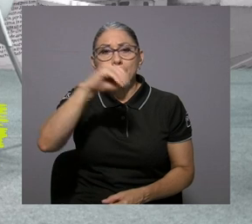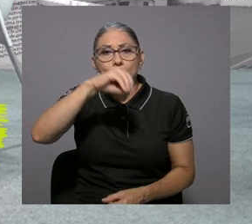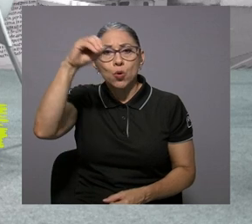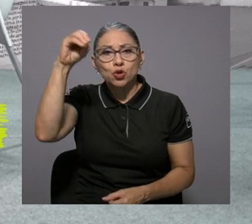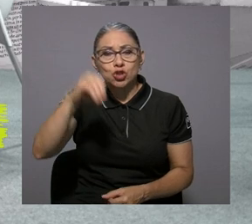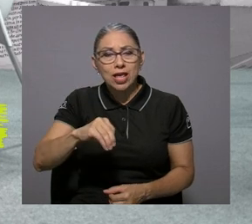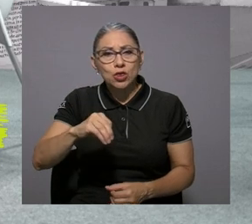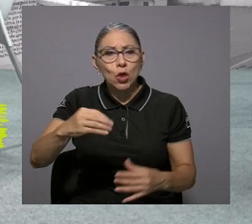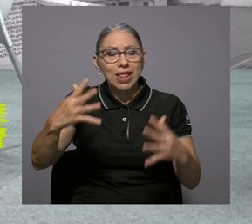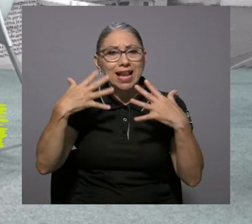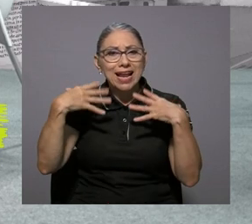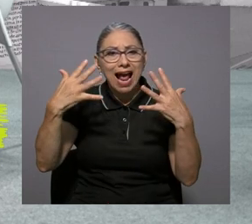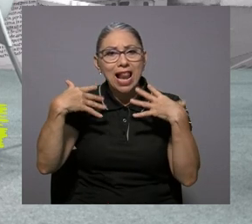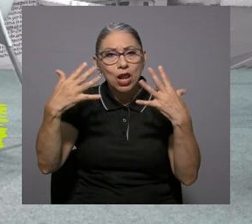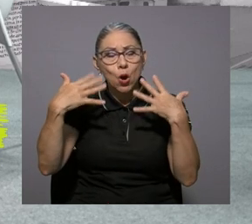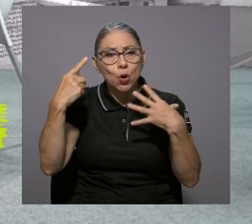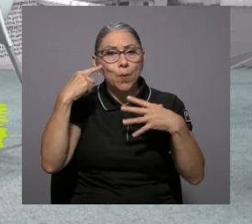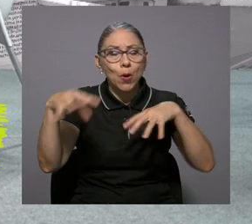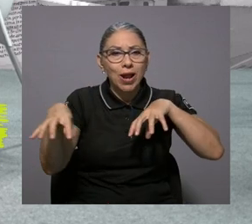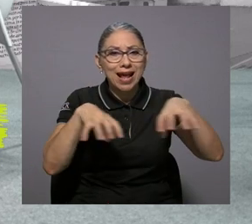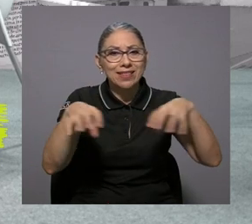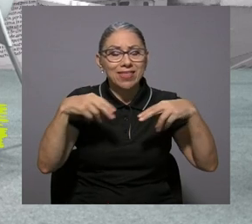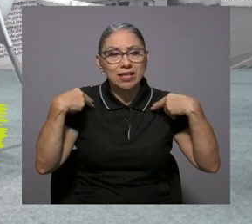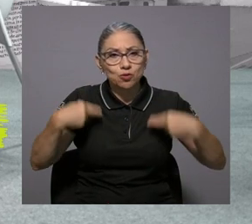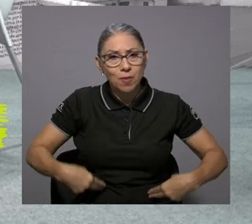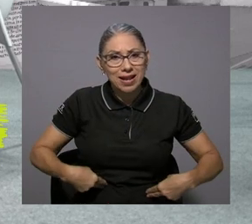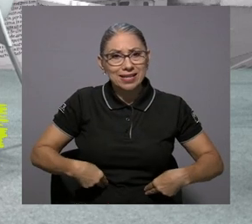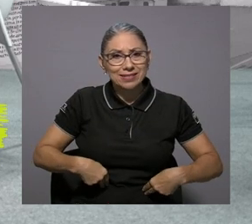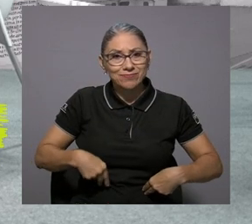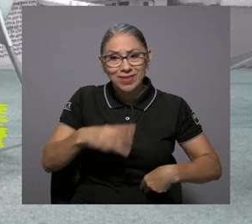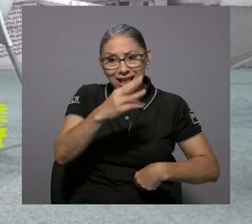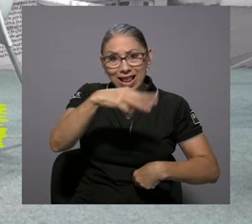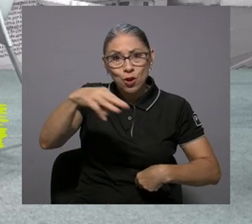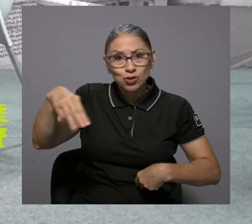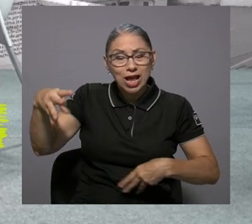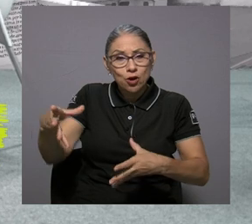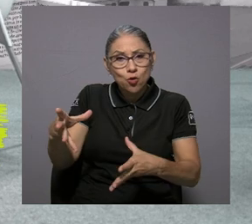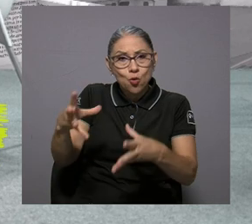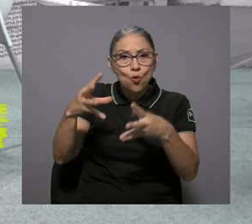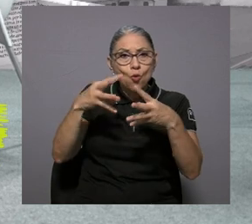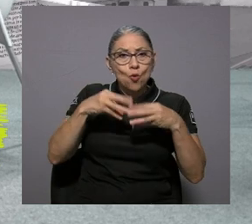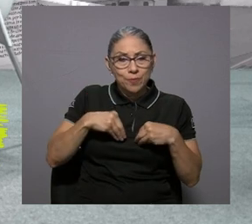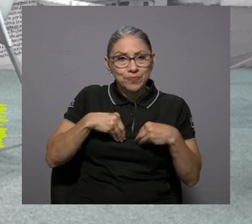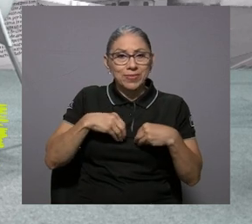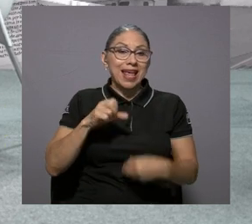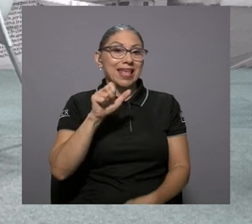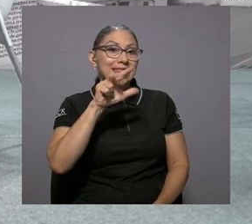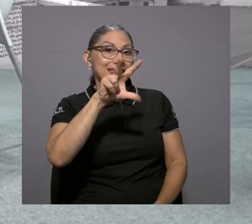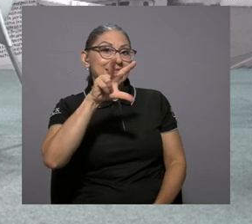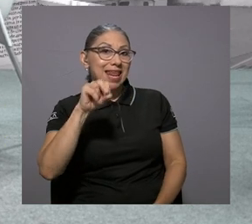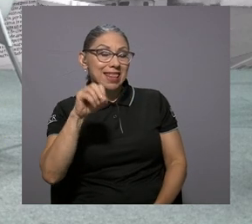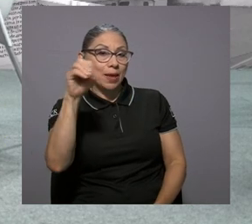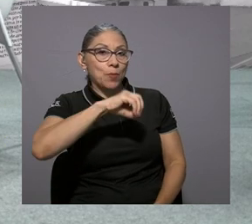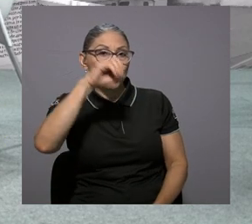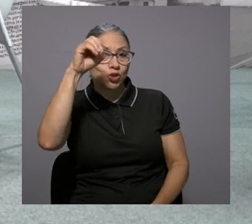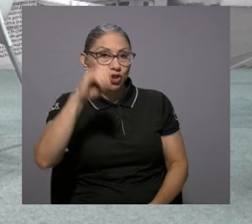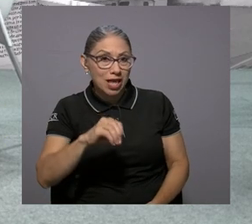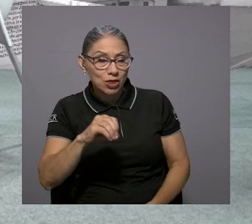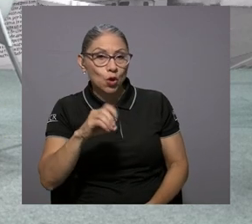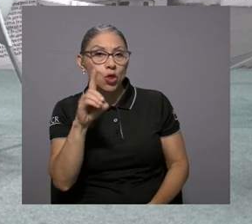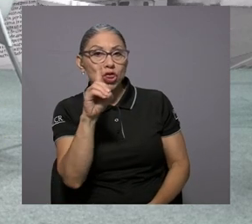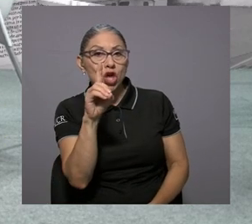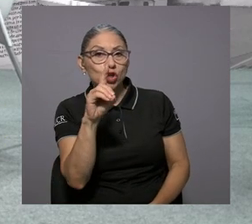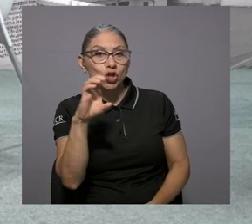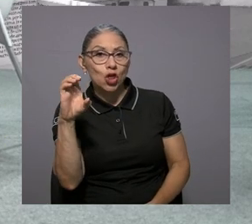calor generado por las actividades humanas, el 30% de las emisiones de dióxido de carbono,